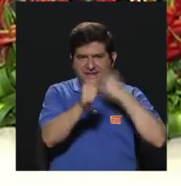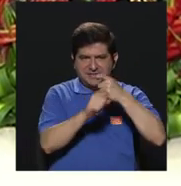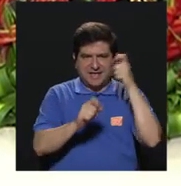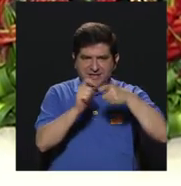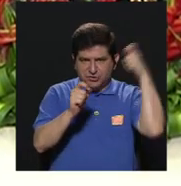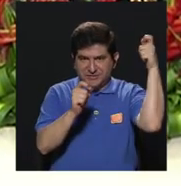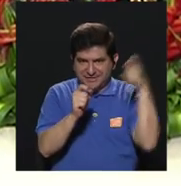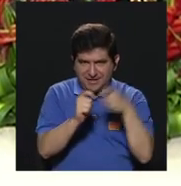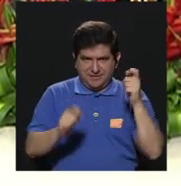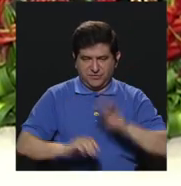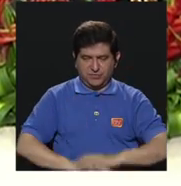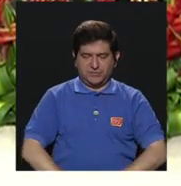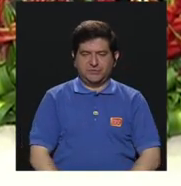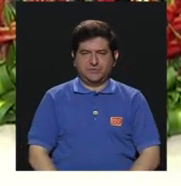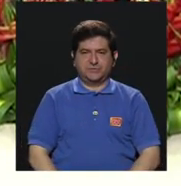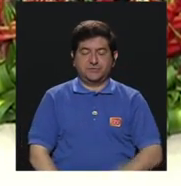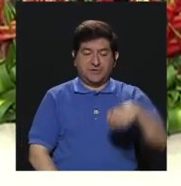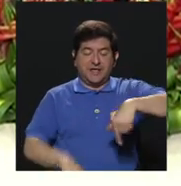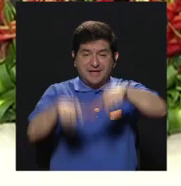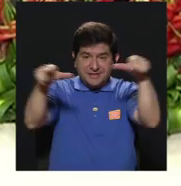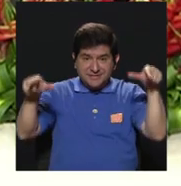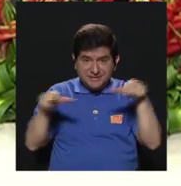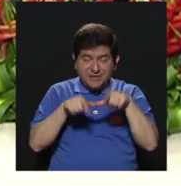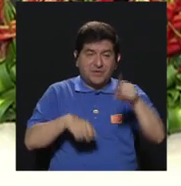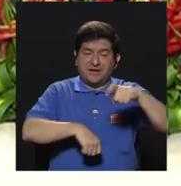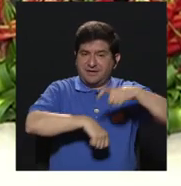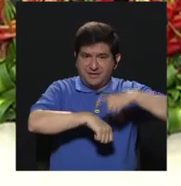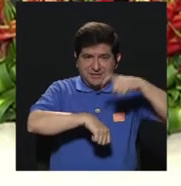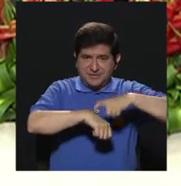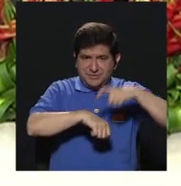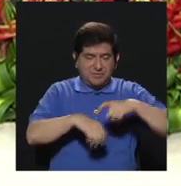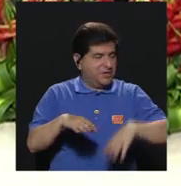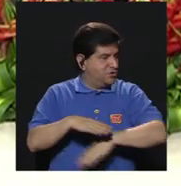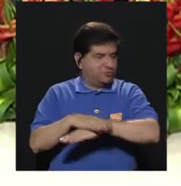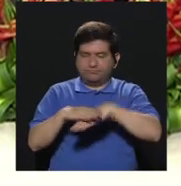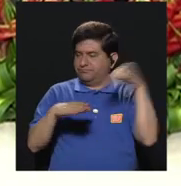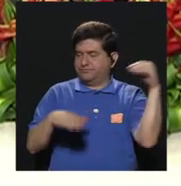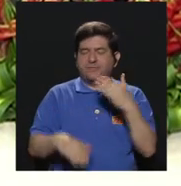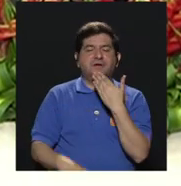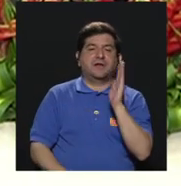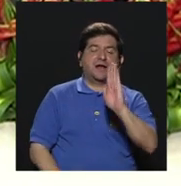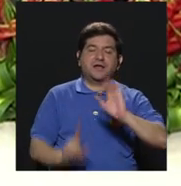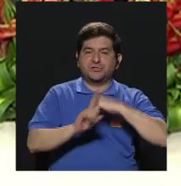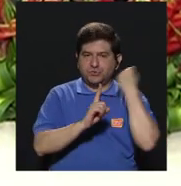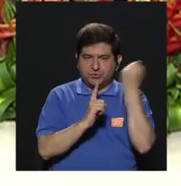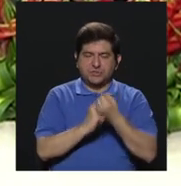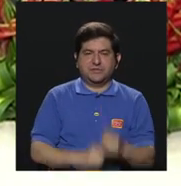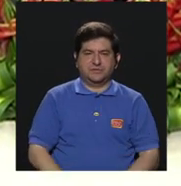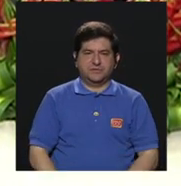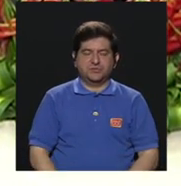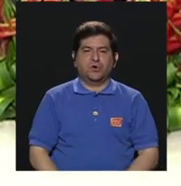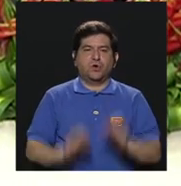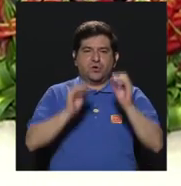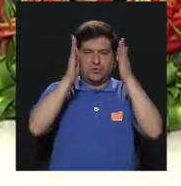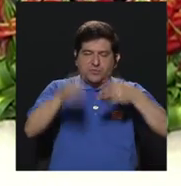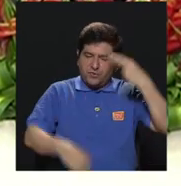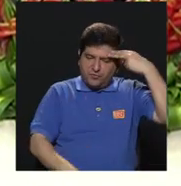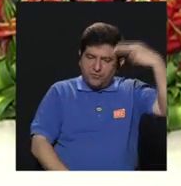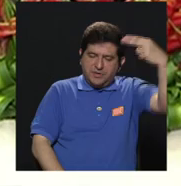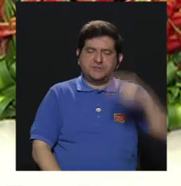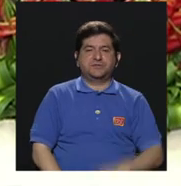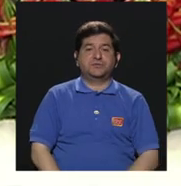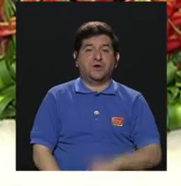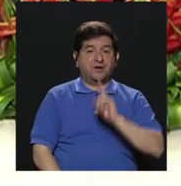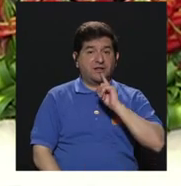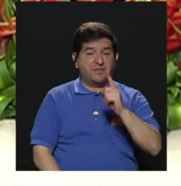cumplidos, lugar que desde entonces no ha salido, pues gracias a su condición de profesor emérito,